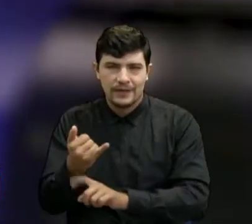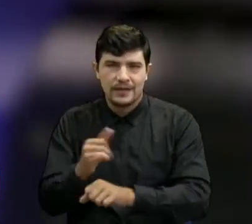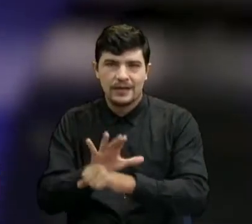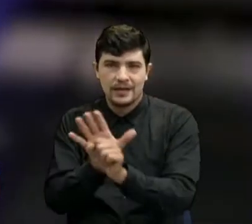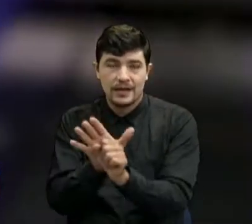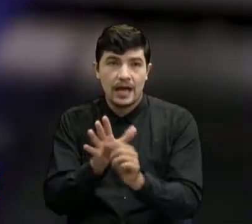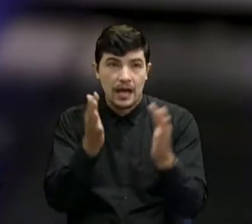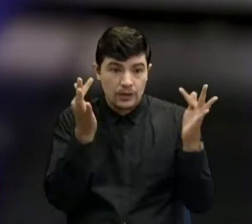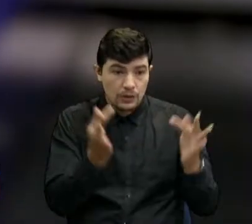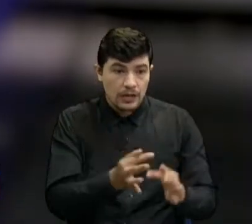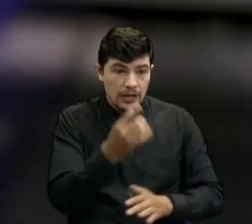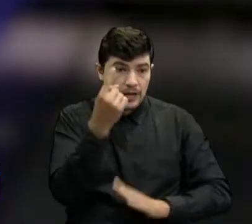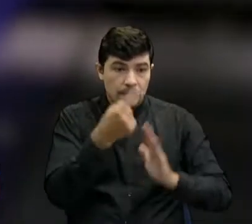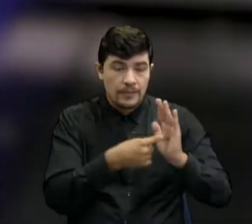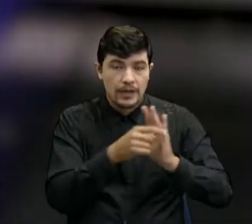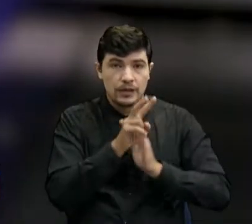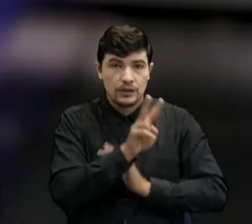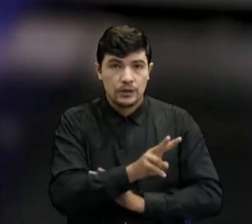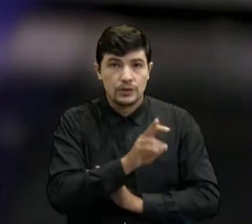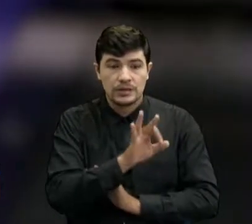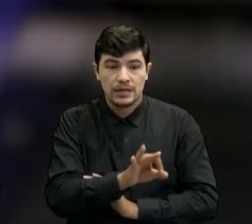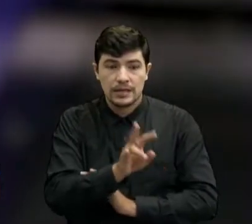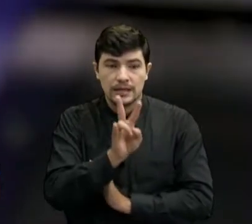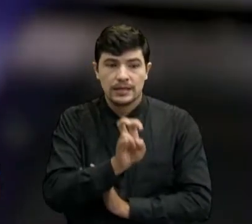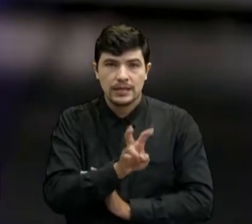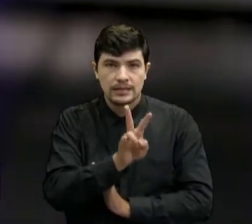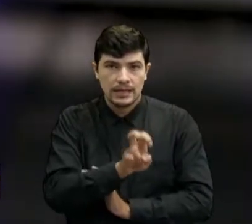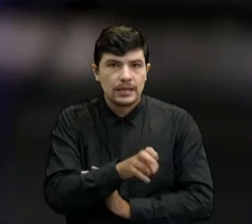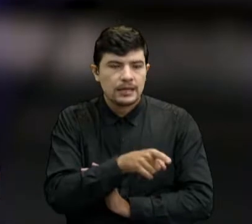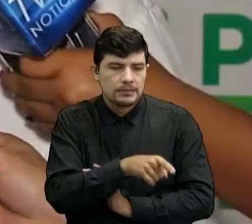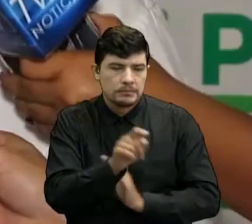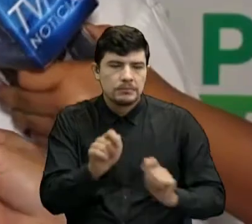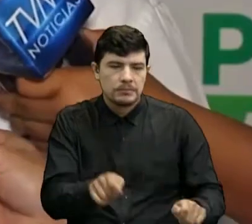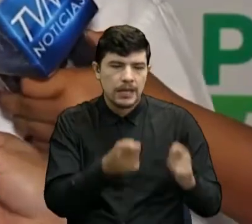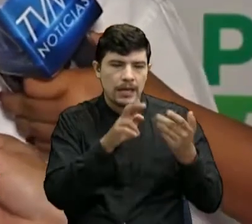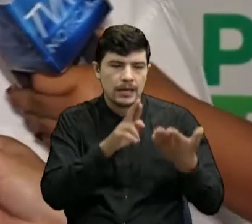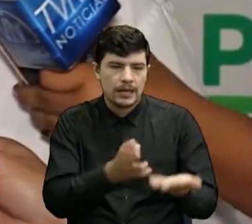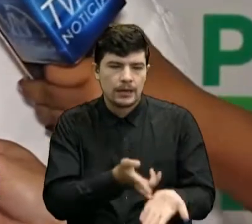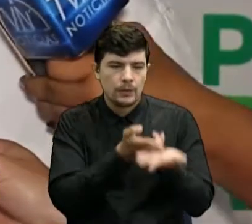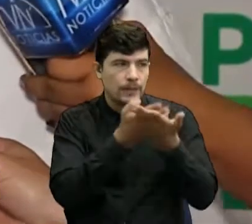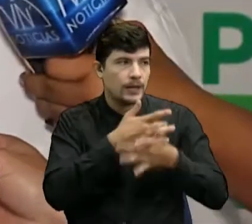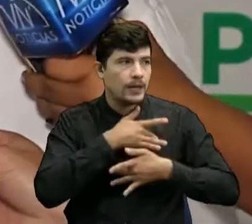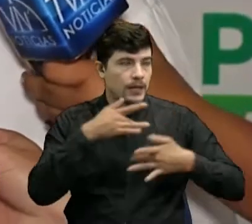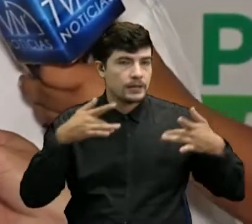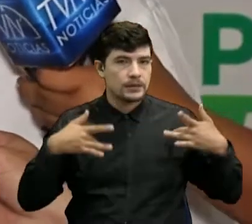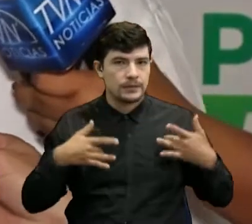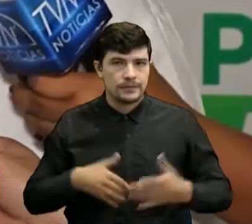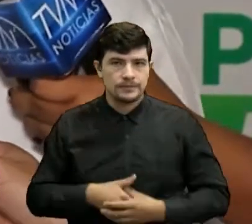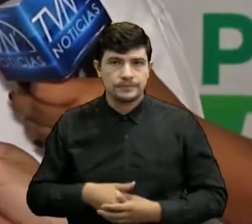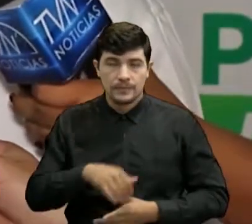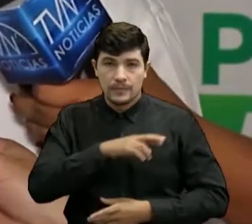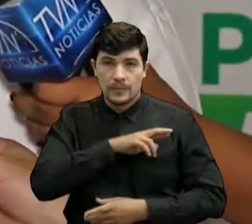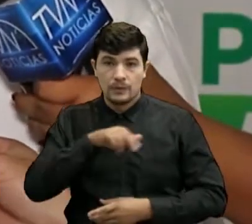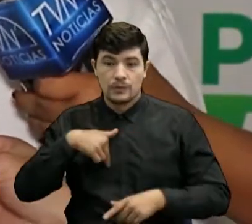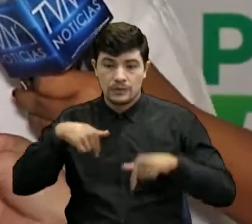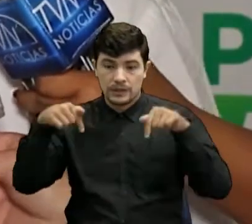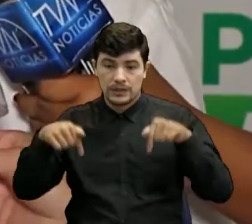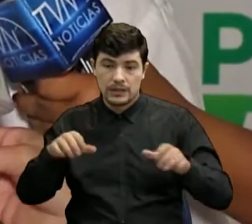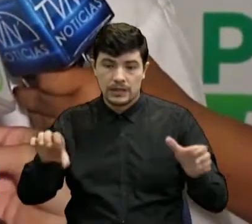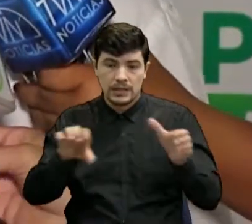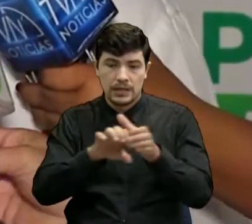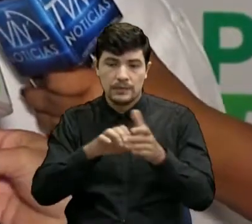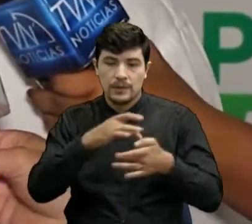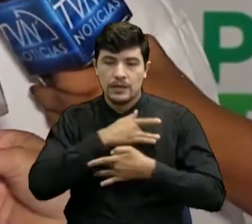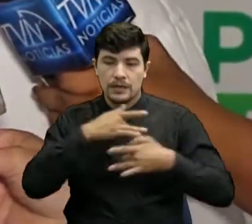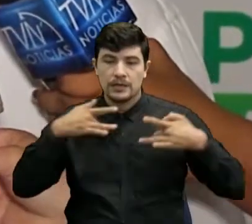cuales 1.237 han logrado ganarle la batalla al virus. Seguimos haciendo el seguimiento desde el equipo de salud pública a todo